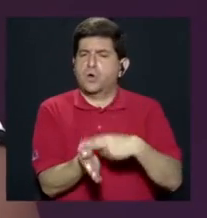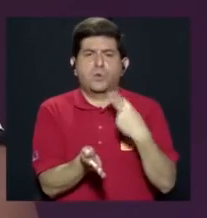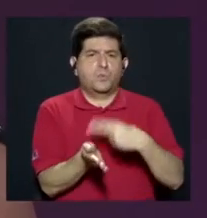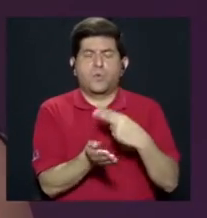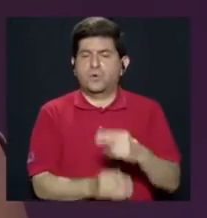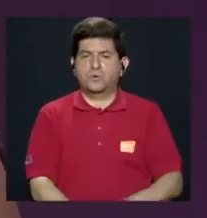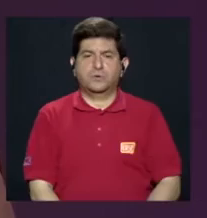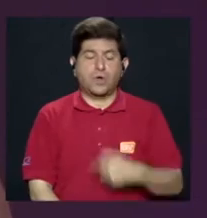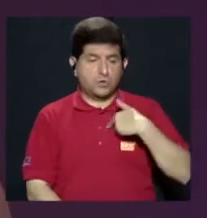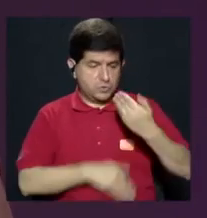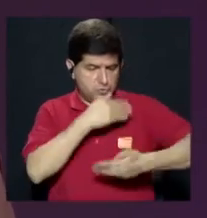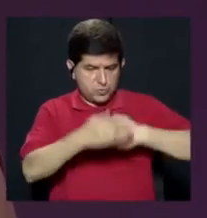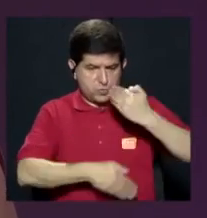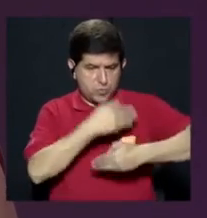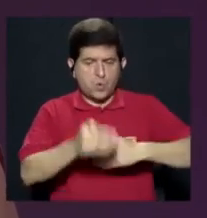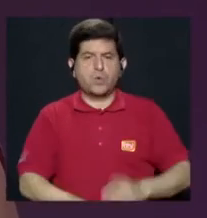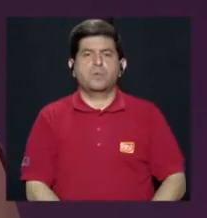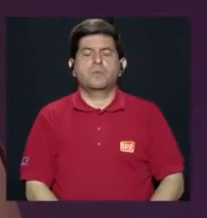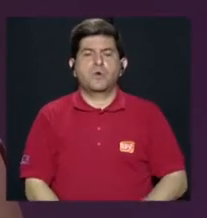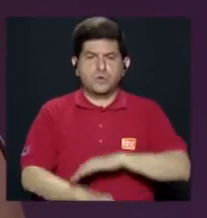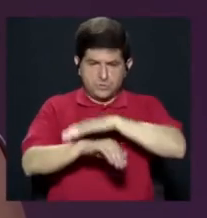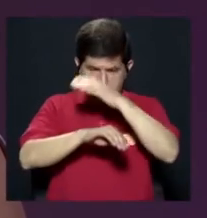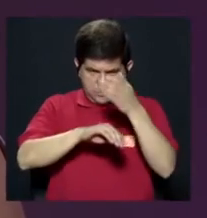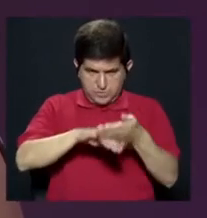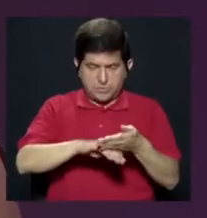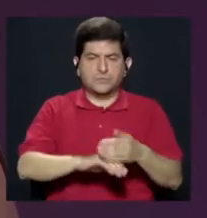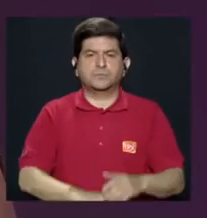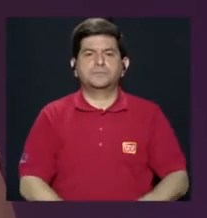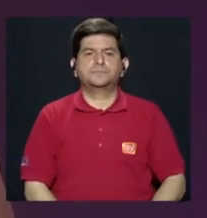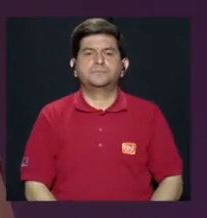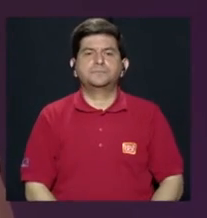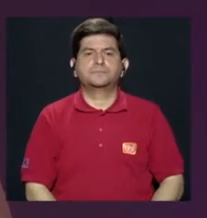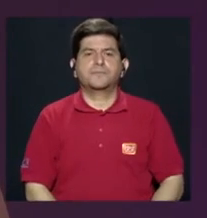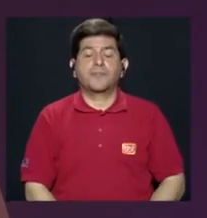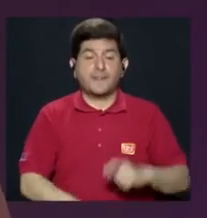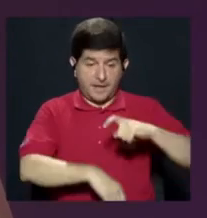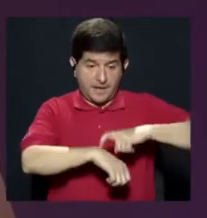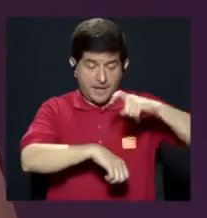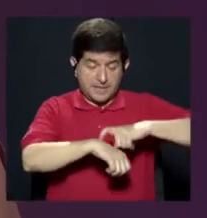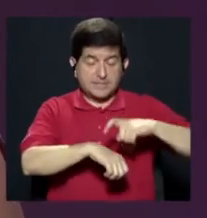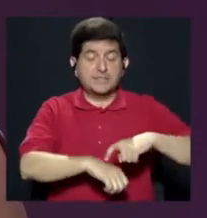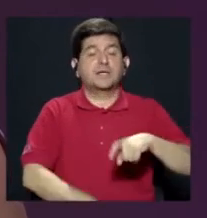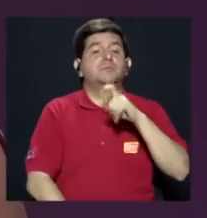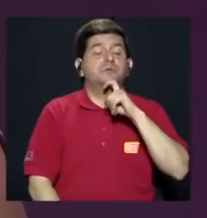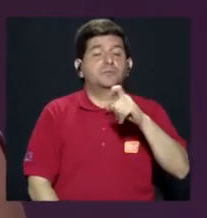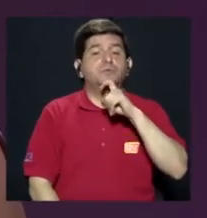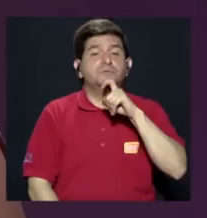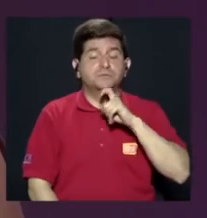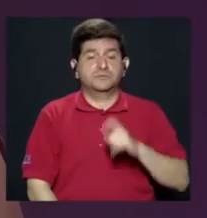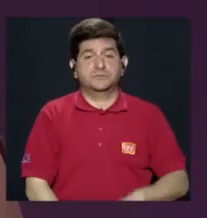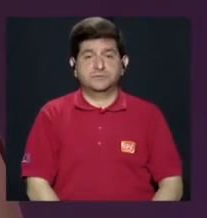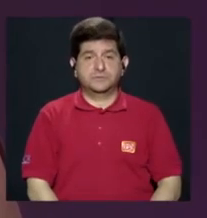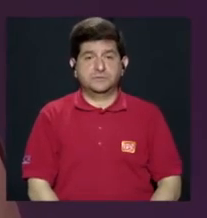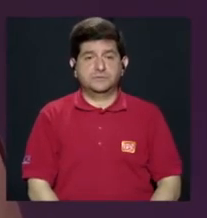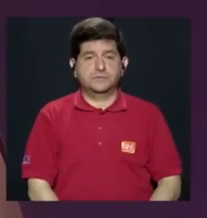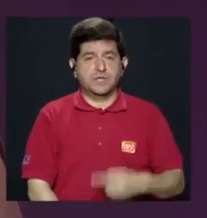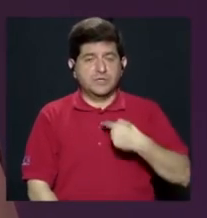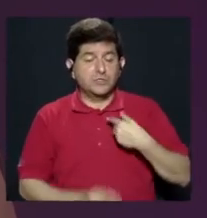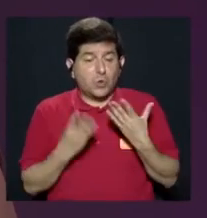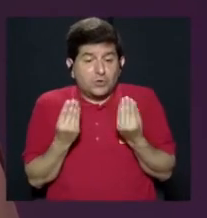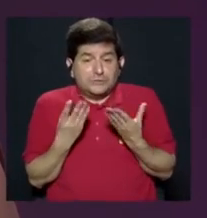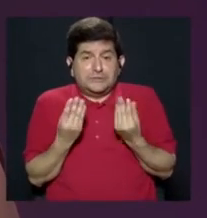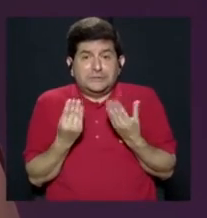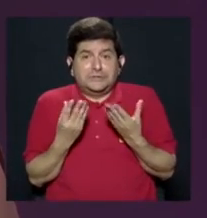yo estoy en proceso de embarazo y es una etapa difícil, porque me he estado con muchos